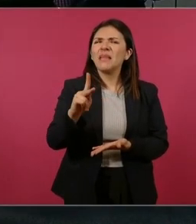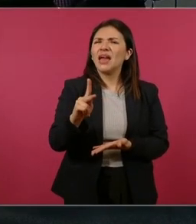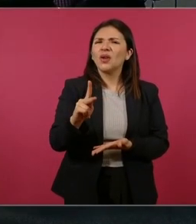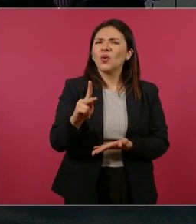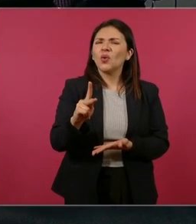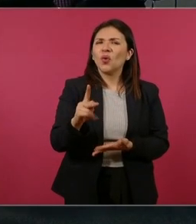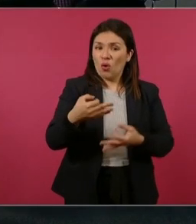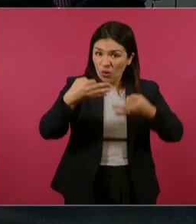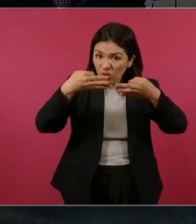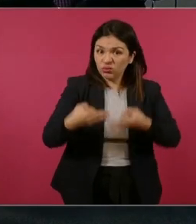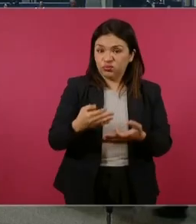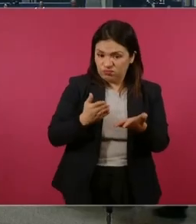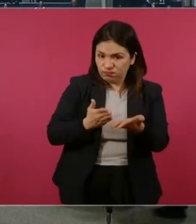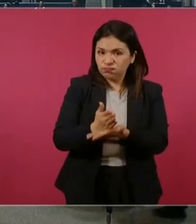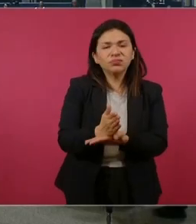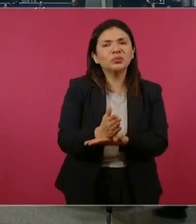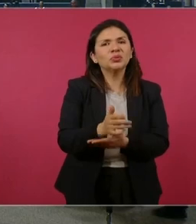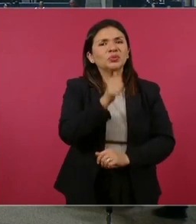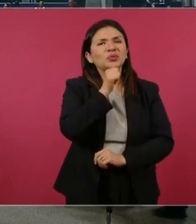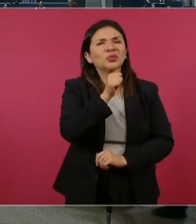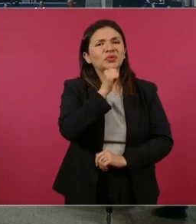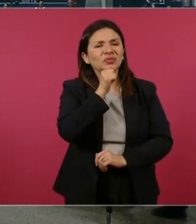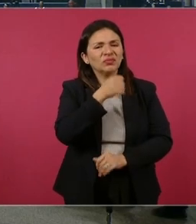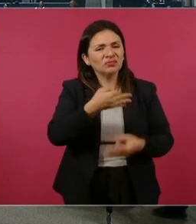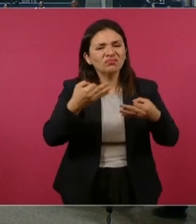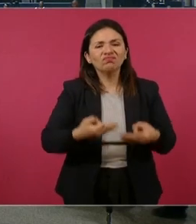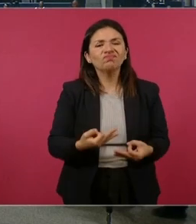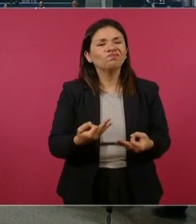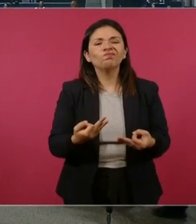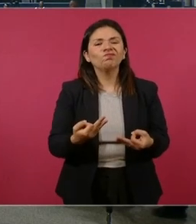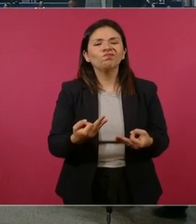no definido, ¿no?